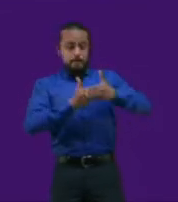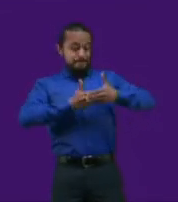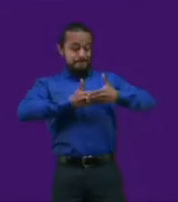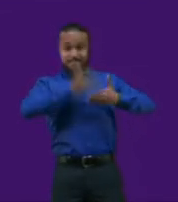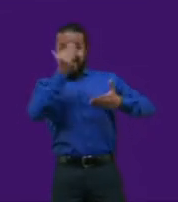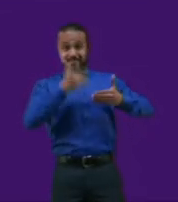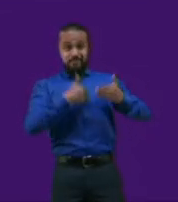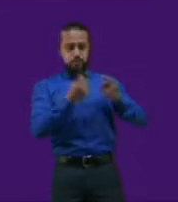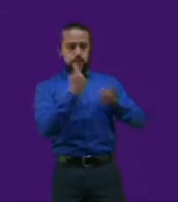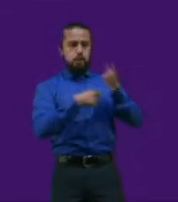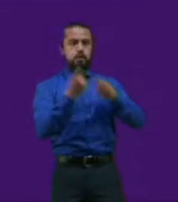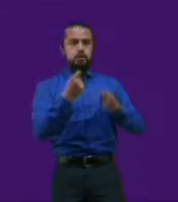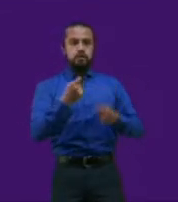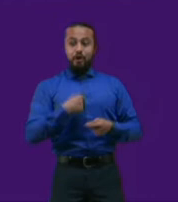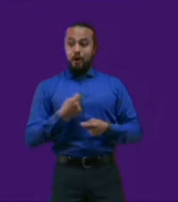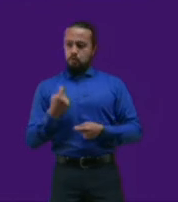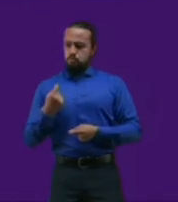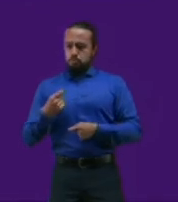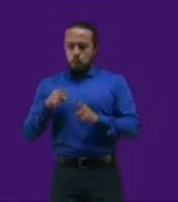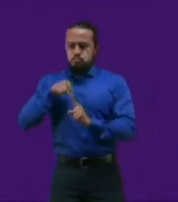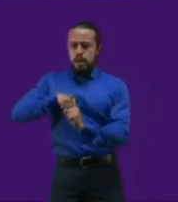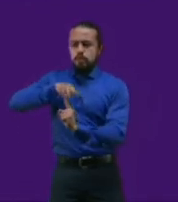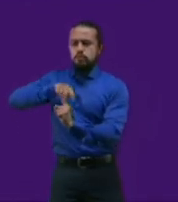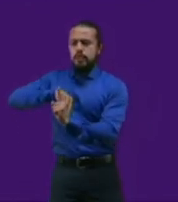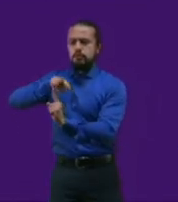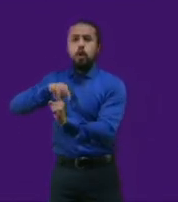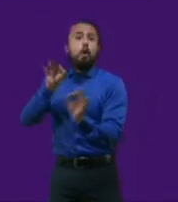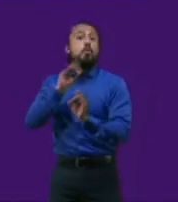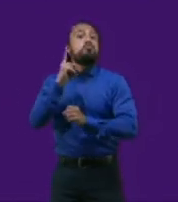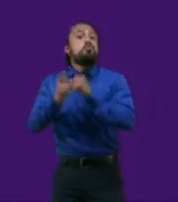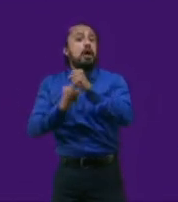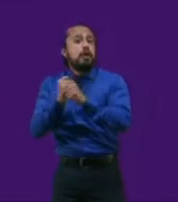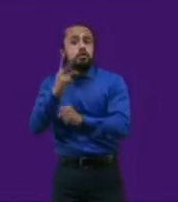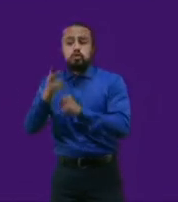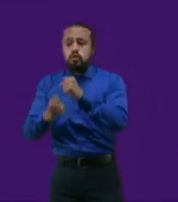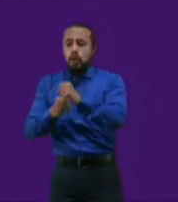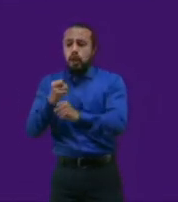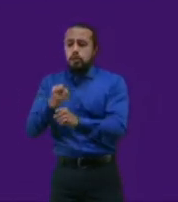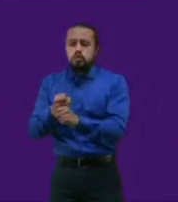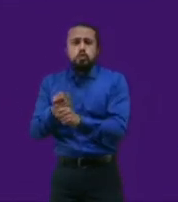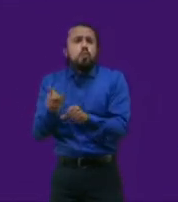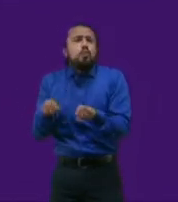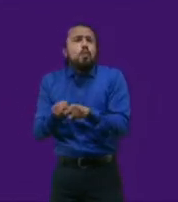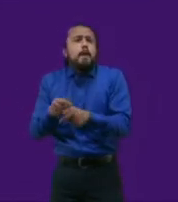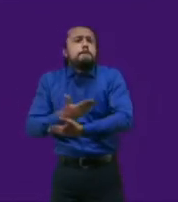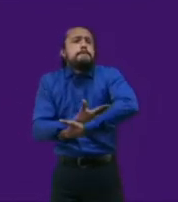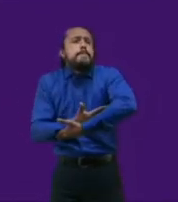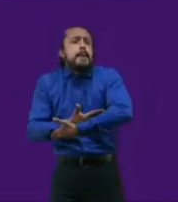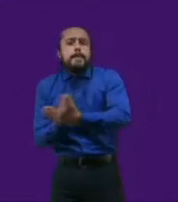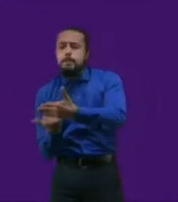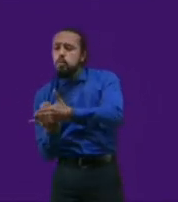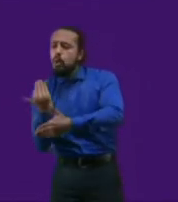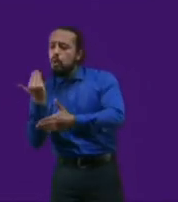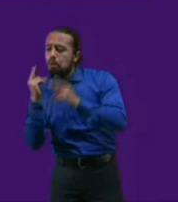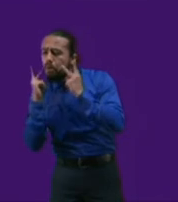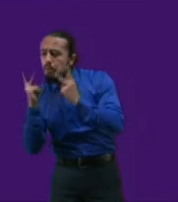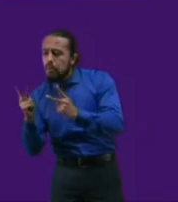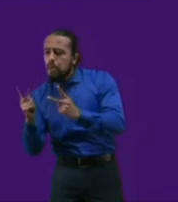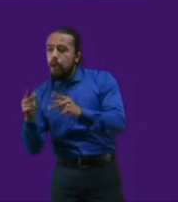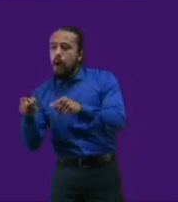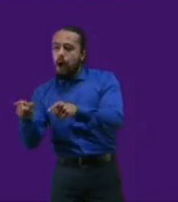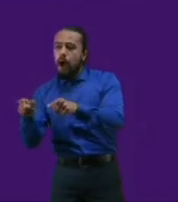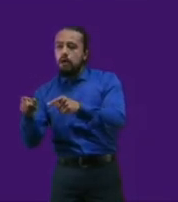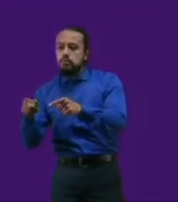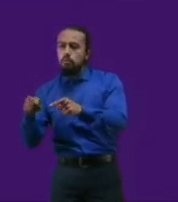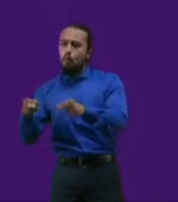no vas a producir utilidad en los primeros meses o en los primeros años, pero es entender de verdad con escala qué sí